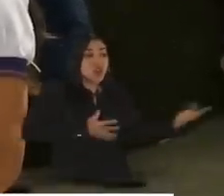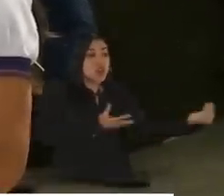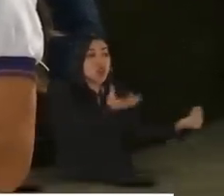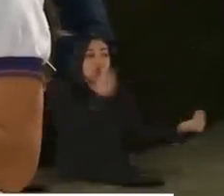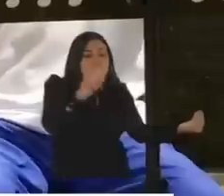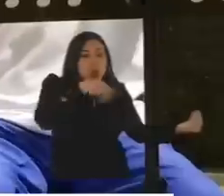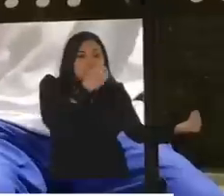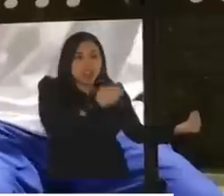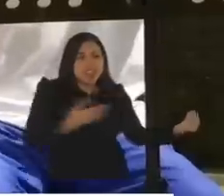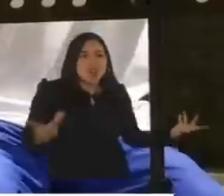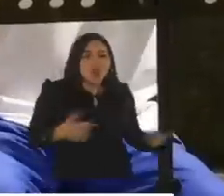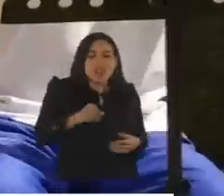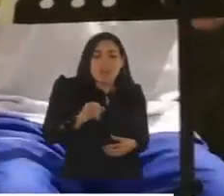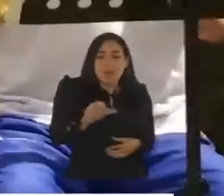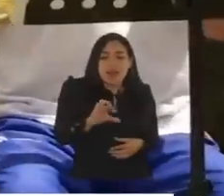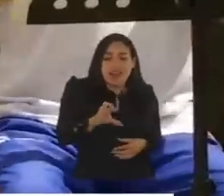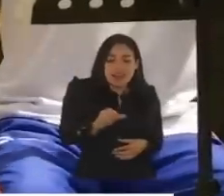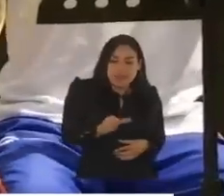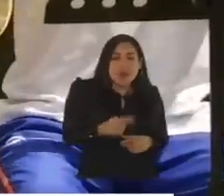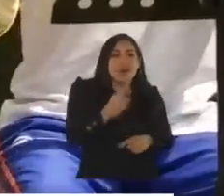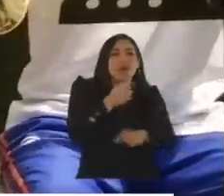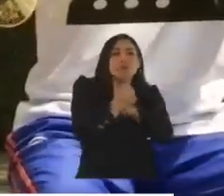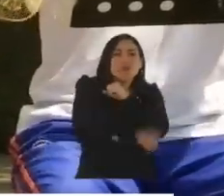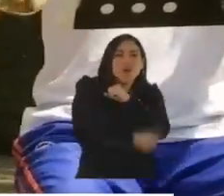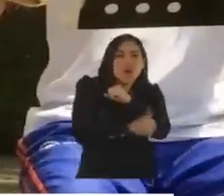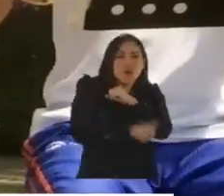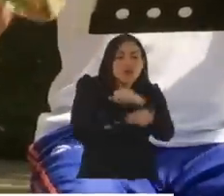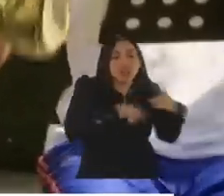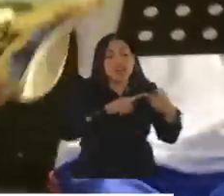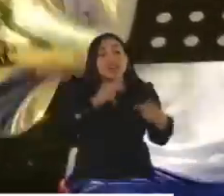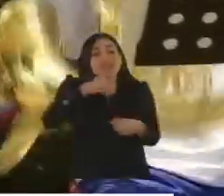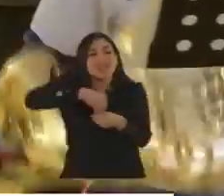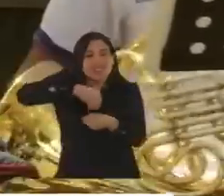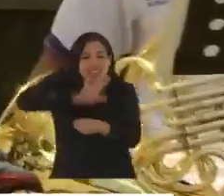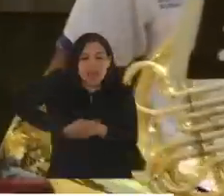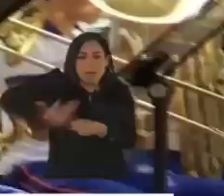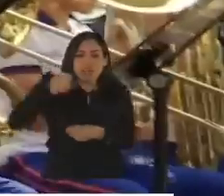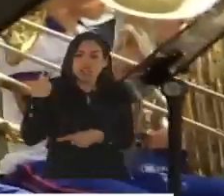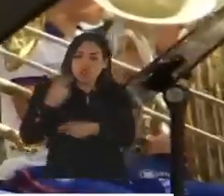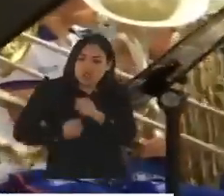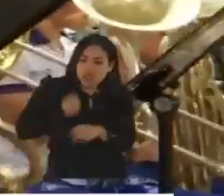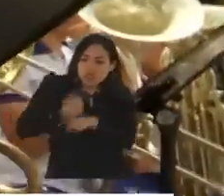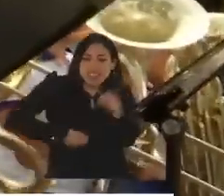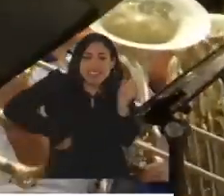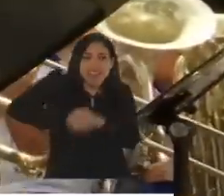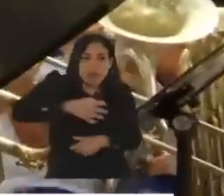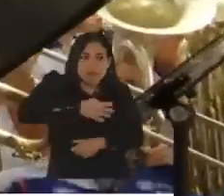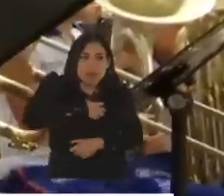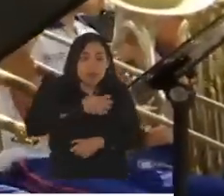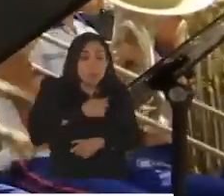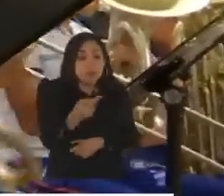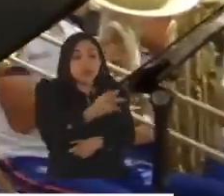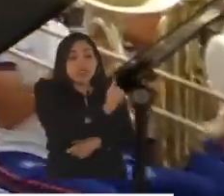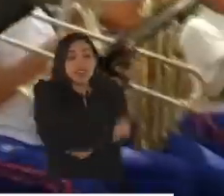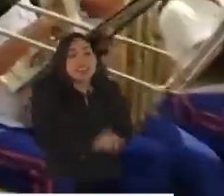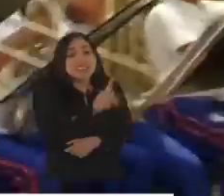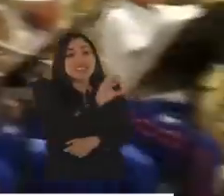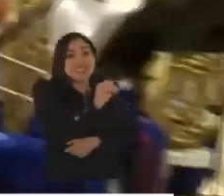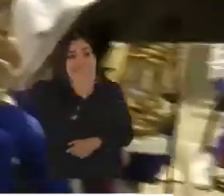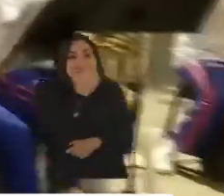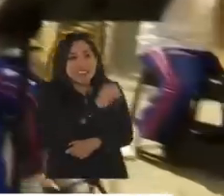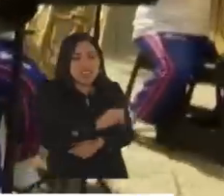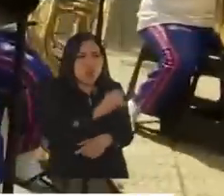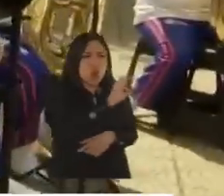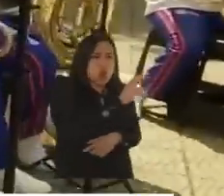infantiles en Paipa, Boyacá en 2022 y campeones departamentales por 2 años consecutivos, estos 60 niños y niñas